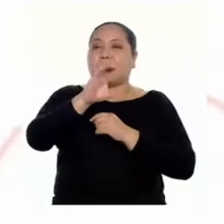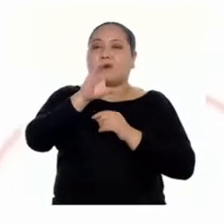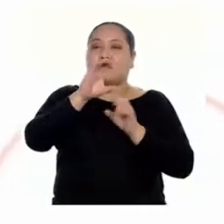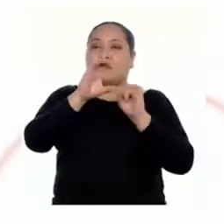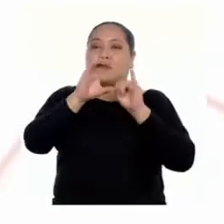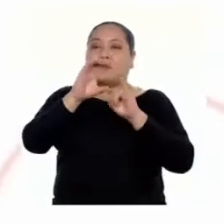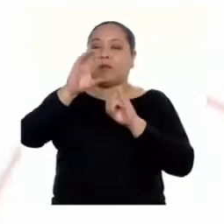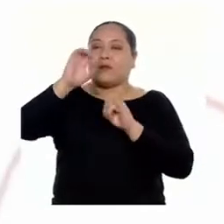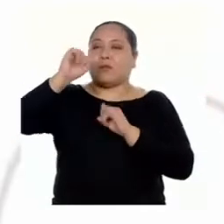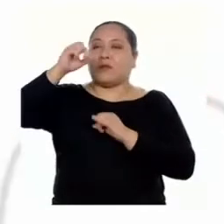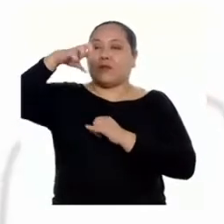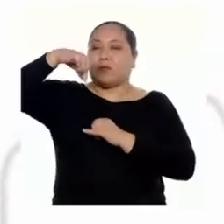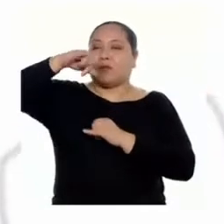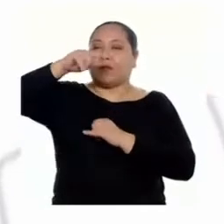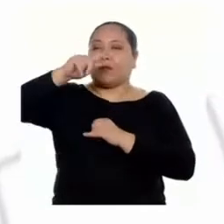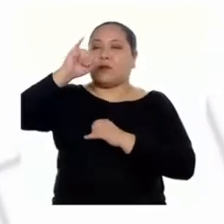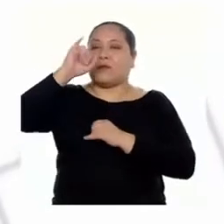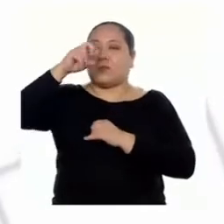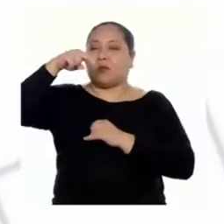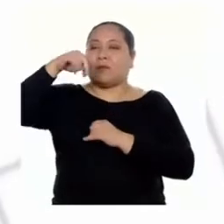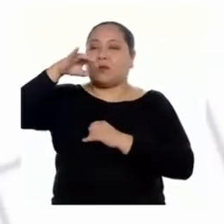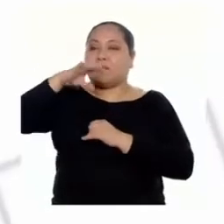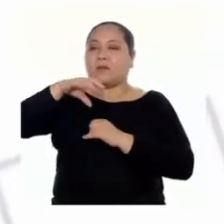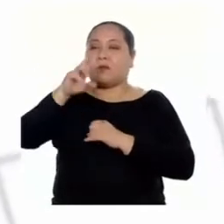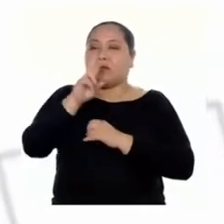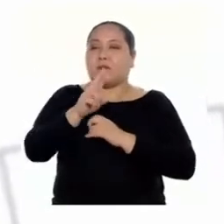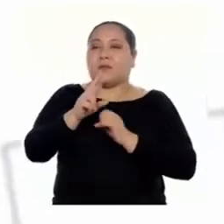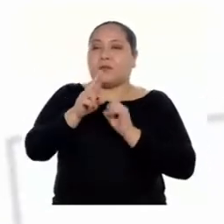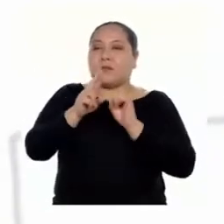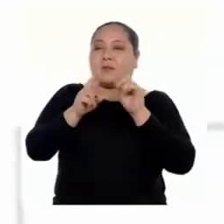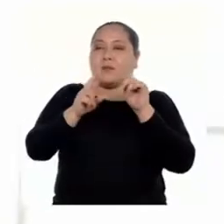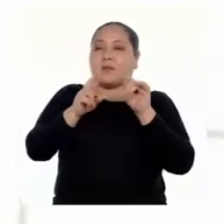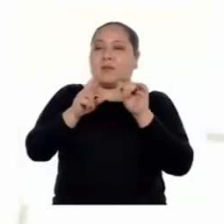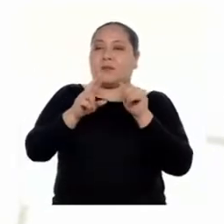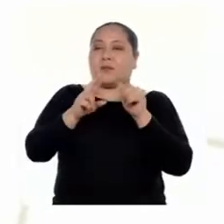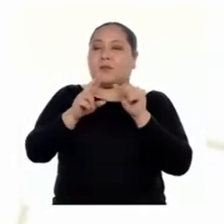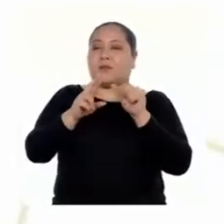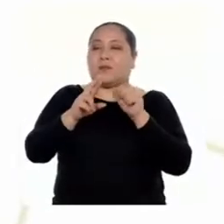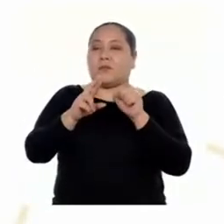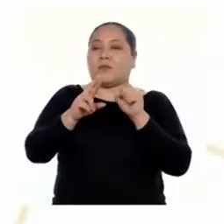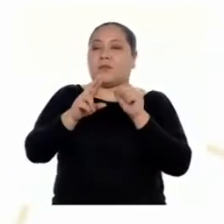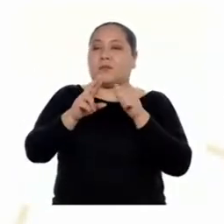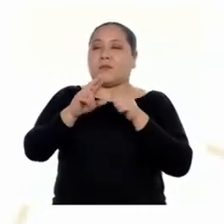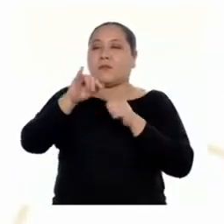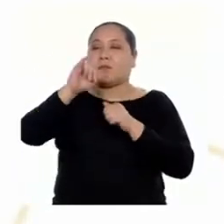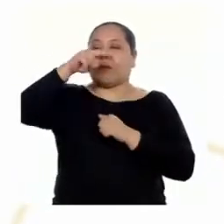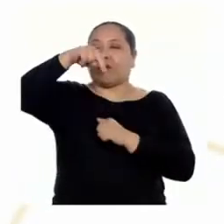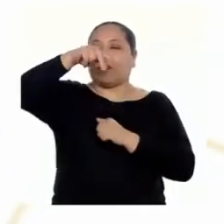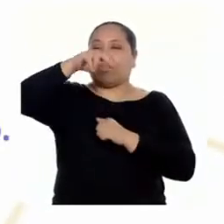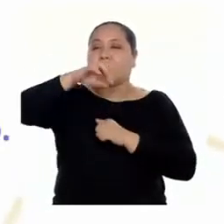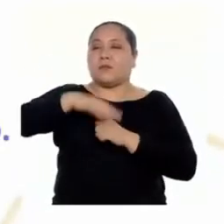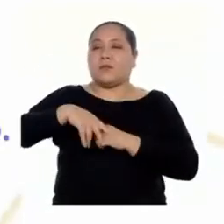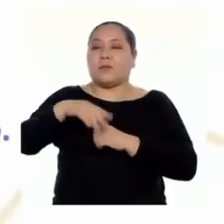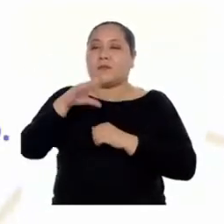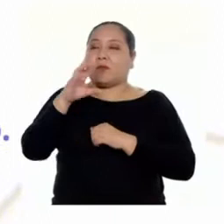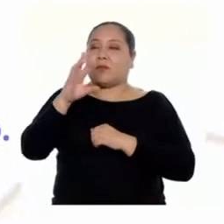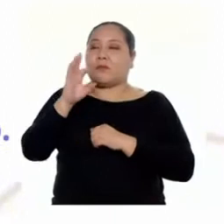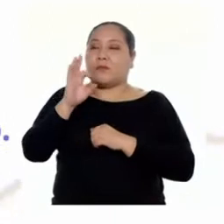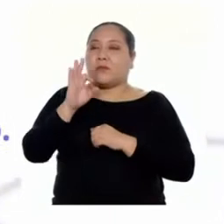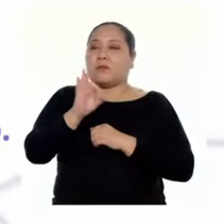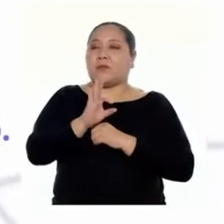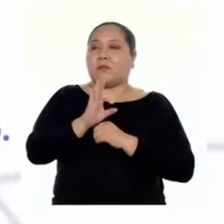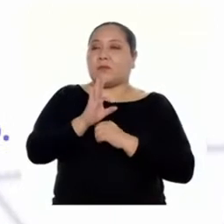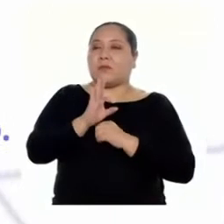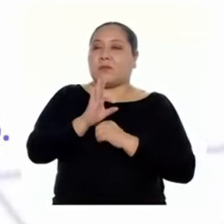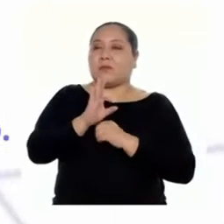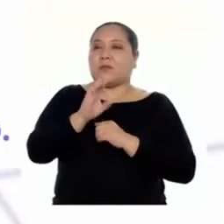capital inicial, R es tasa de interés y T es el número de periodos o tiempo.